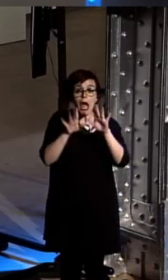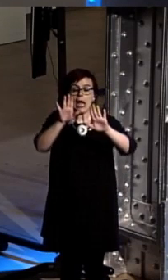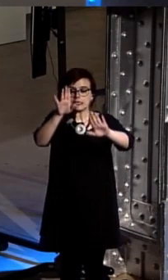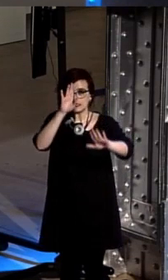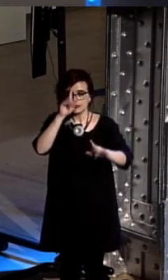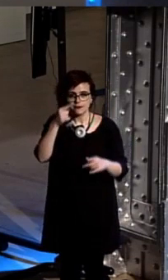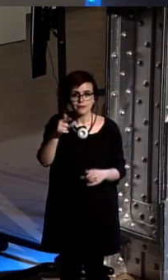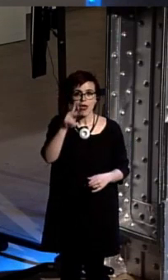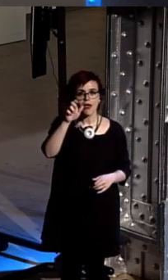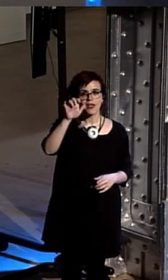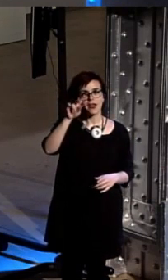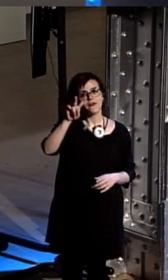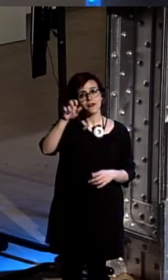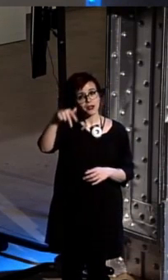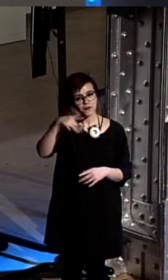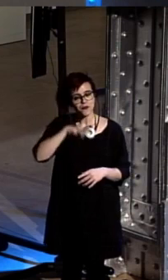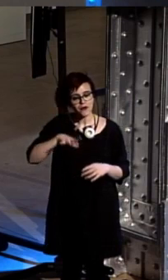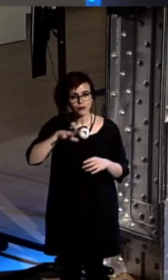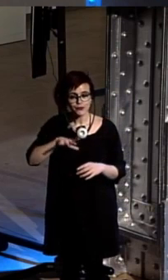favor, Kevin. Yeah, I mean,